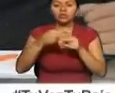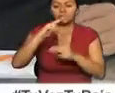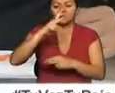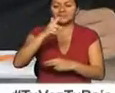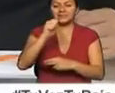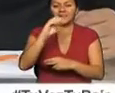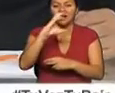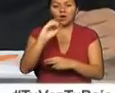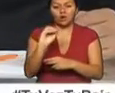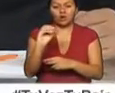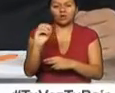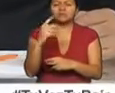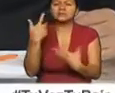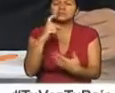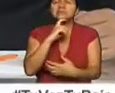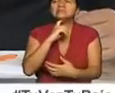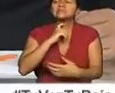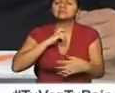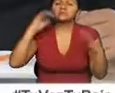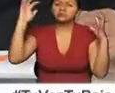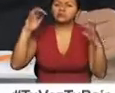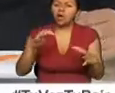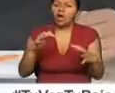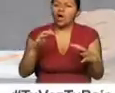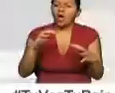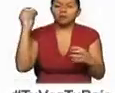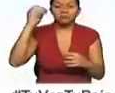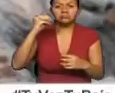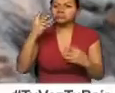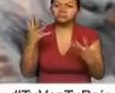se ha convertido en un verdadero cementerio.